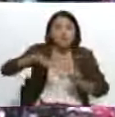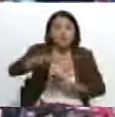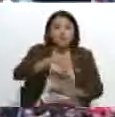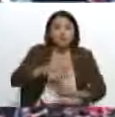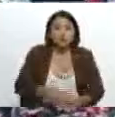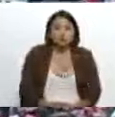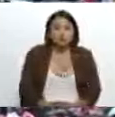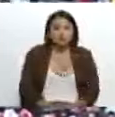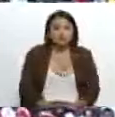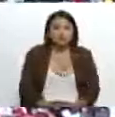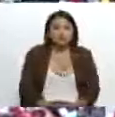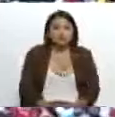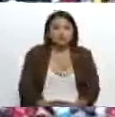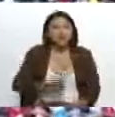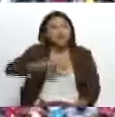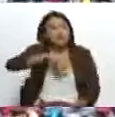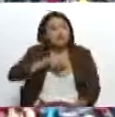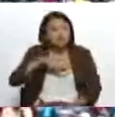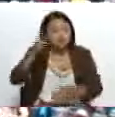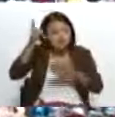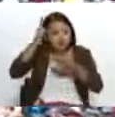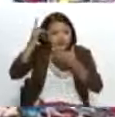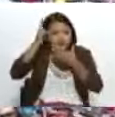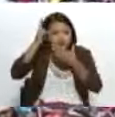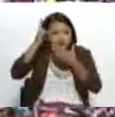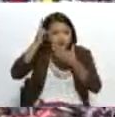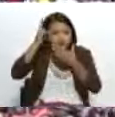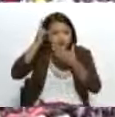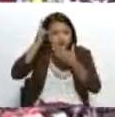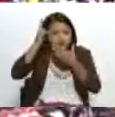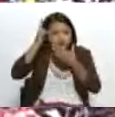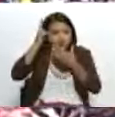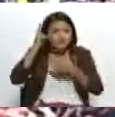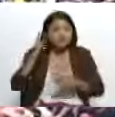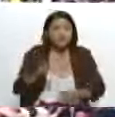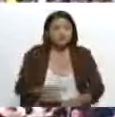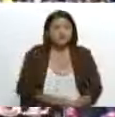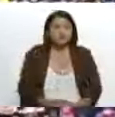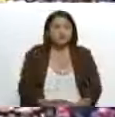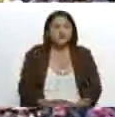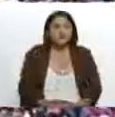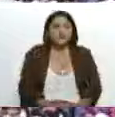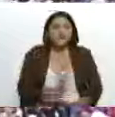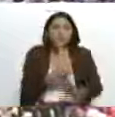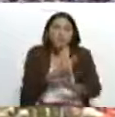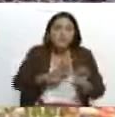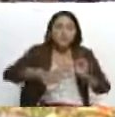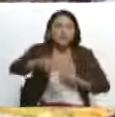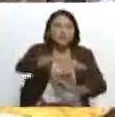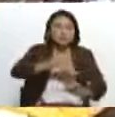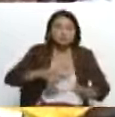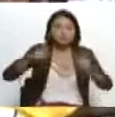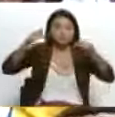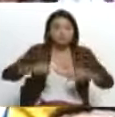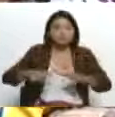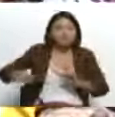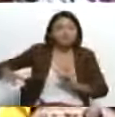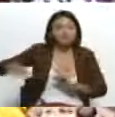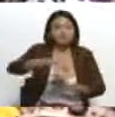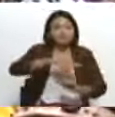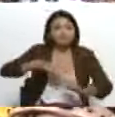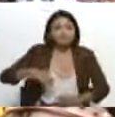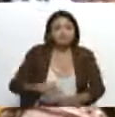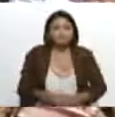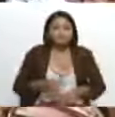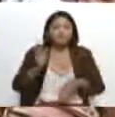Nuestra sangre guerrera caribe, nuestra sangre guerrera india defendió este territorio ante